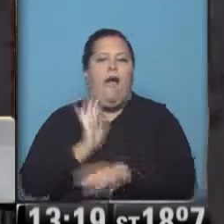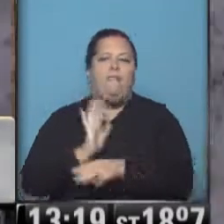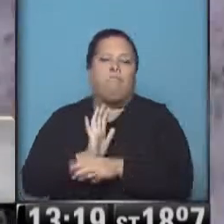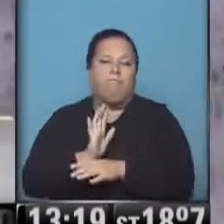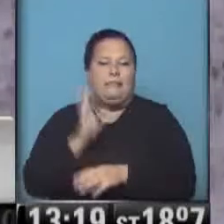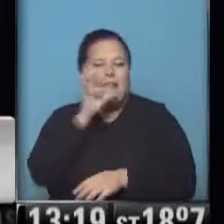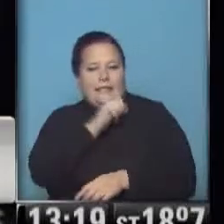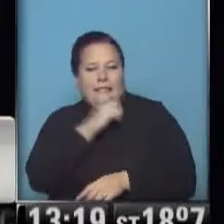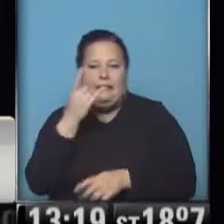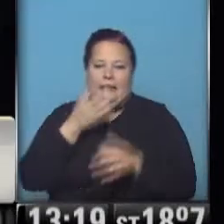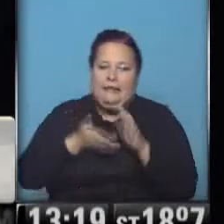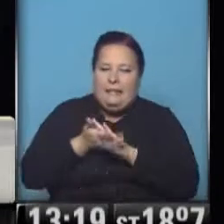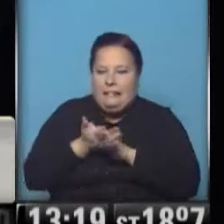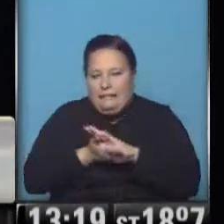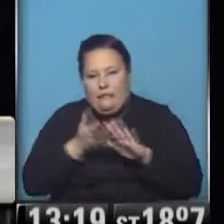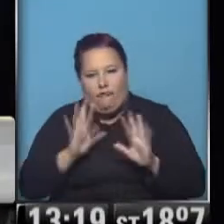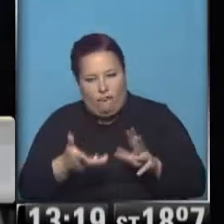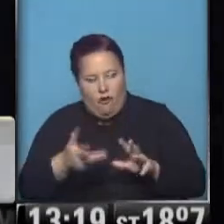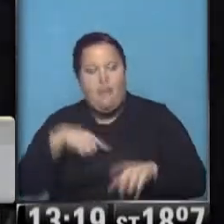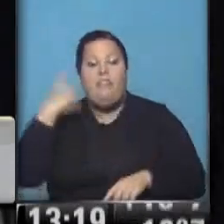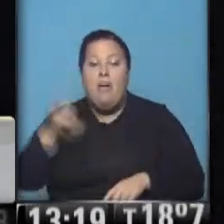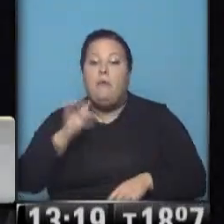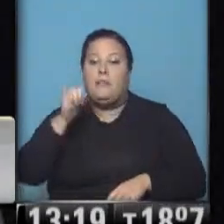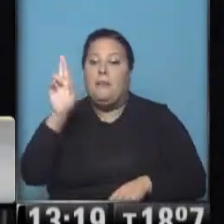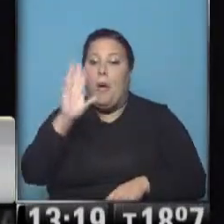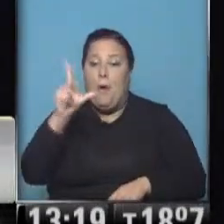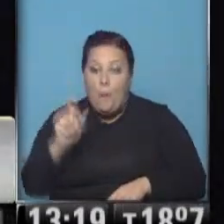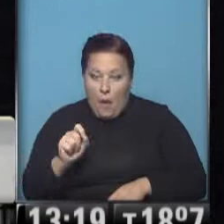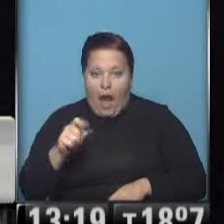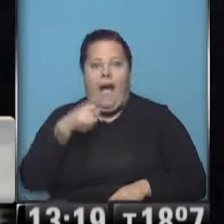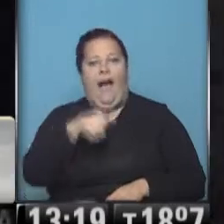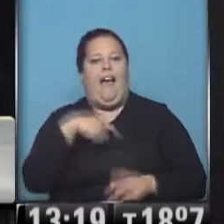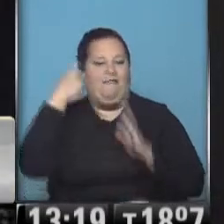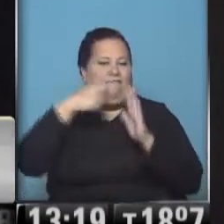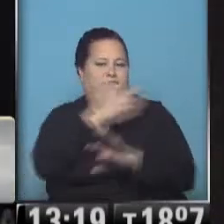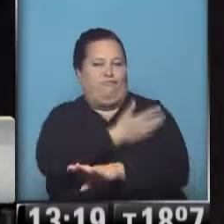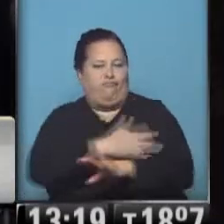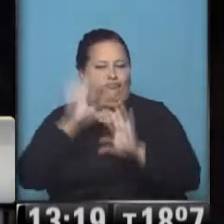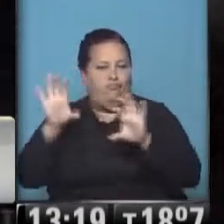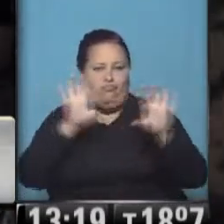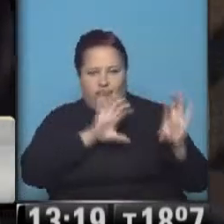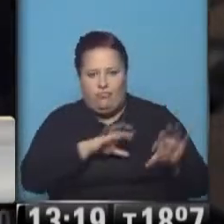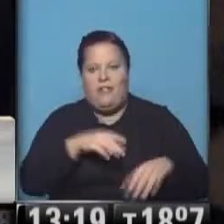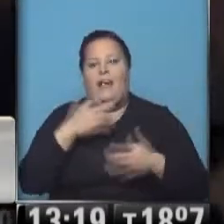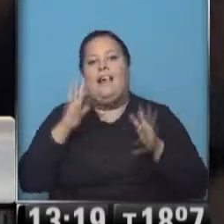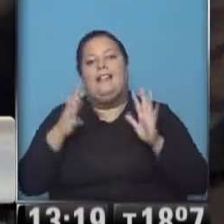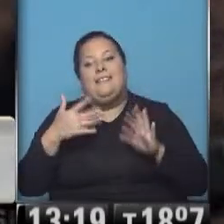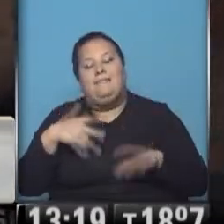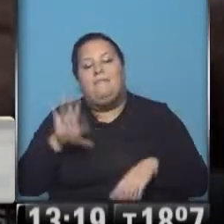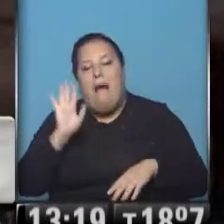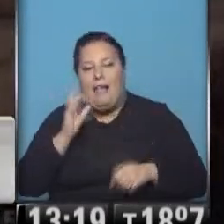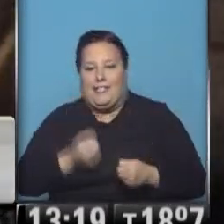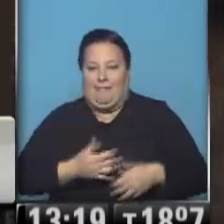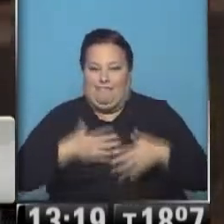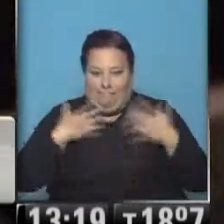clandestino y con ese tono después nos autorizan a usar el banco y ya digamos ahí se pudieron firmar todas las escenas que tal vez la más emotiva